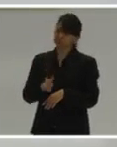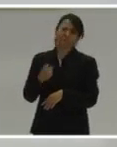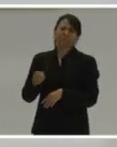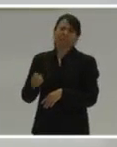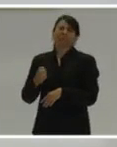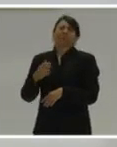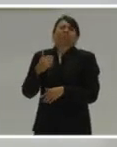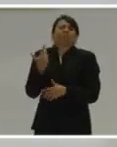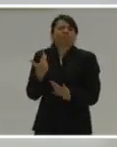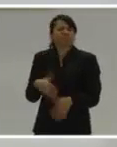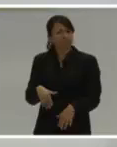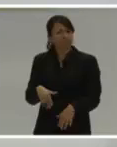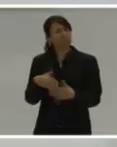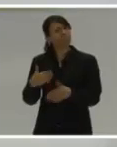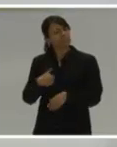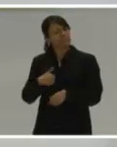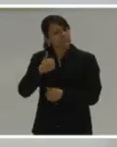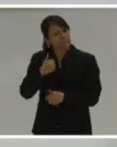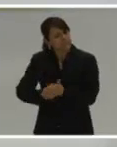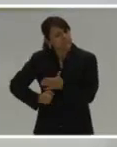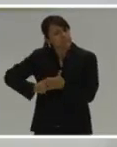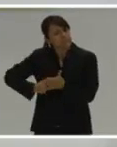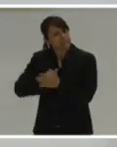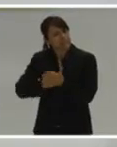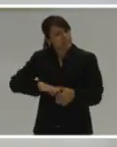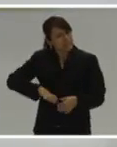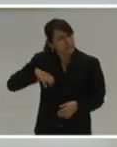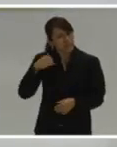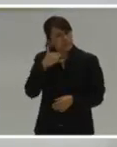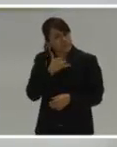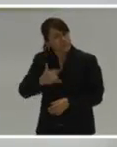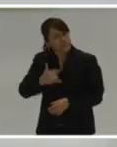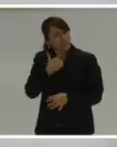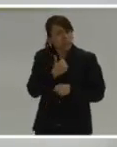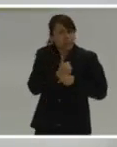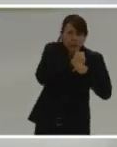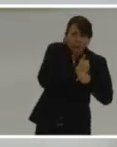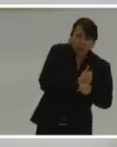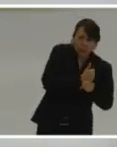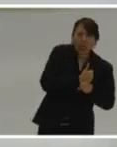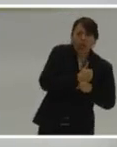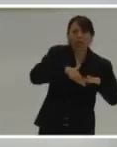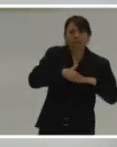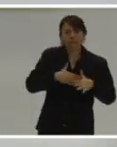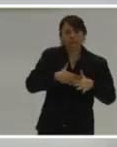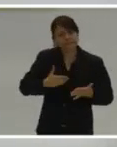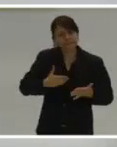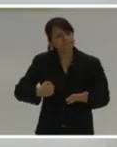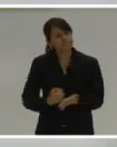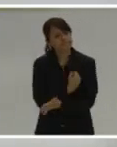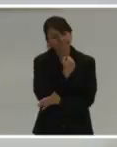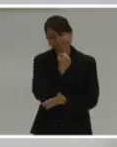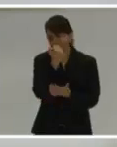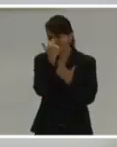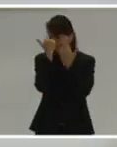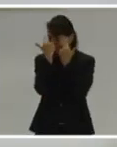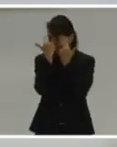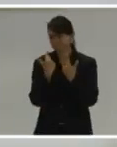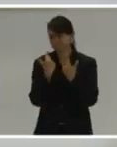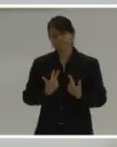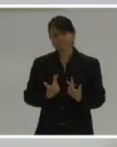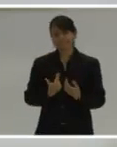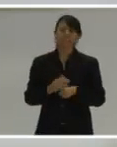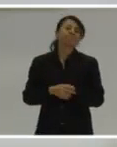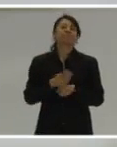decepciones, pero creo que la camasa, esta fuerza interna, el ajayu, ¿no?,